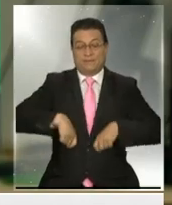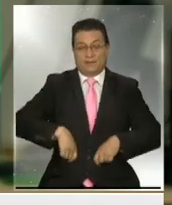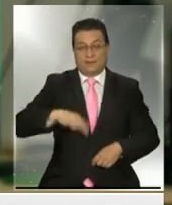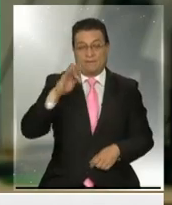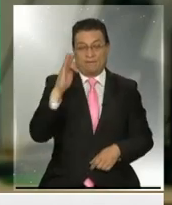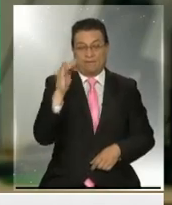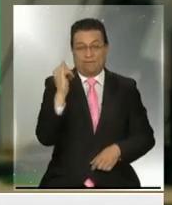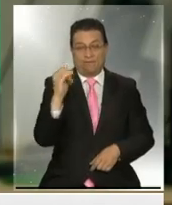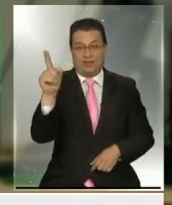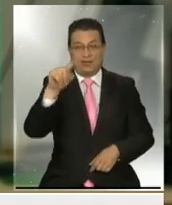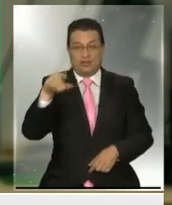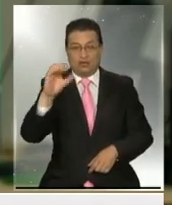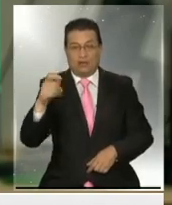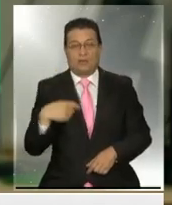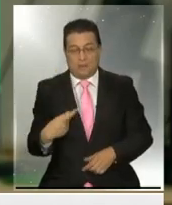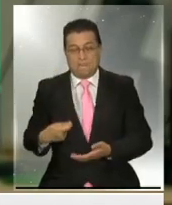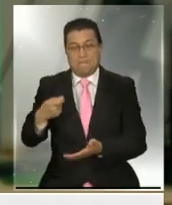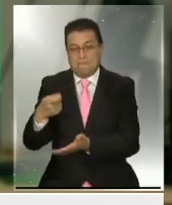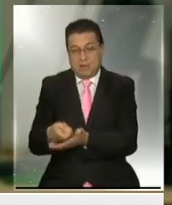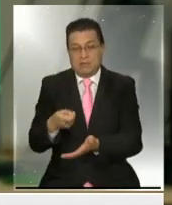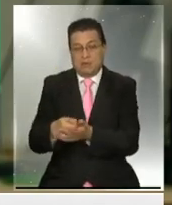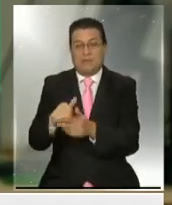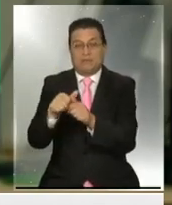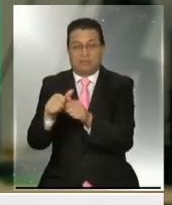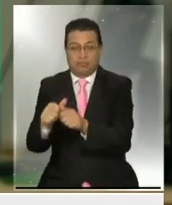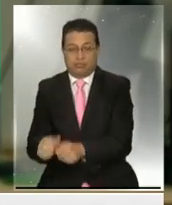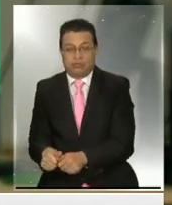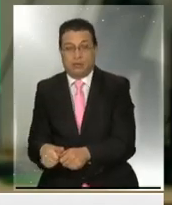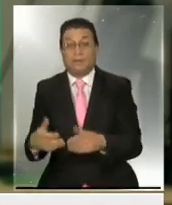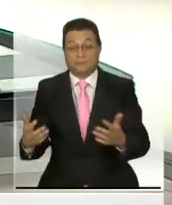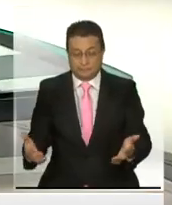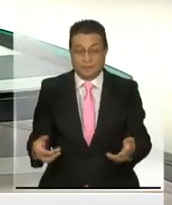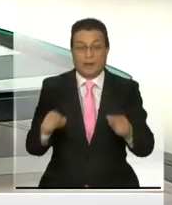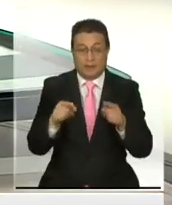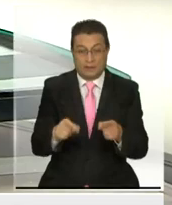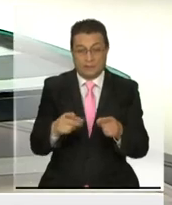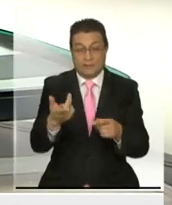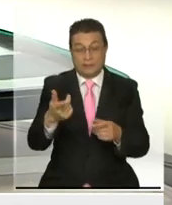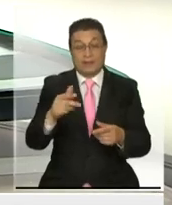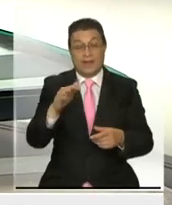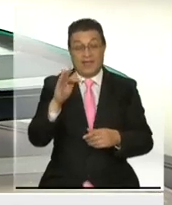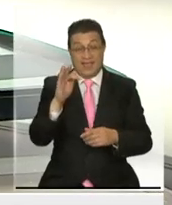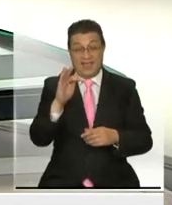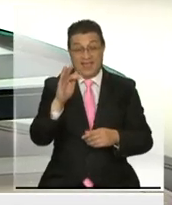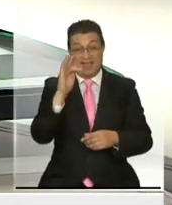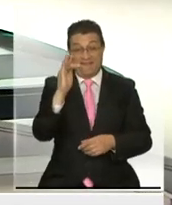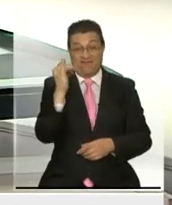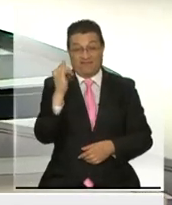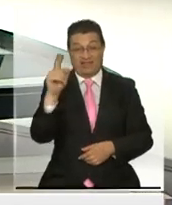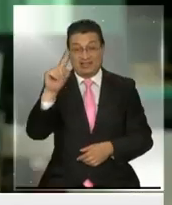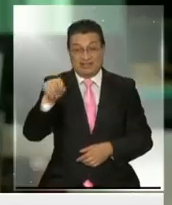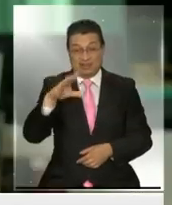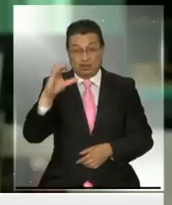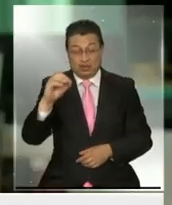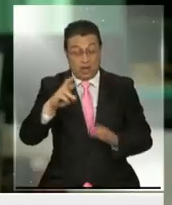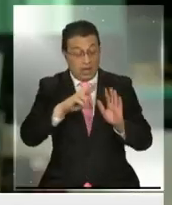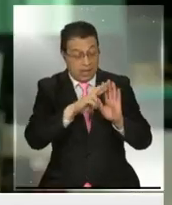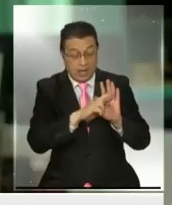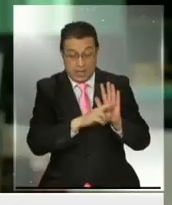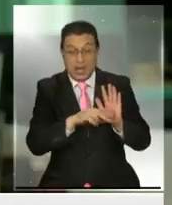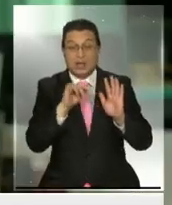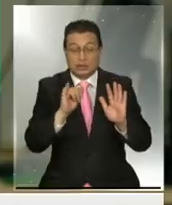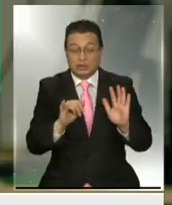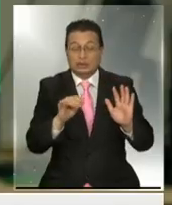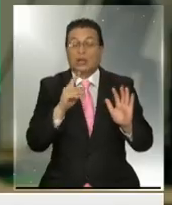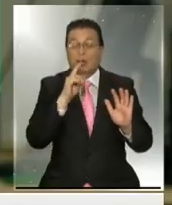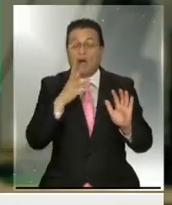y financiar la agenda social en términos permanentes ahora la regla fiscal ha sido una regla de oro para el estado de chile en los últimos años y